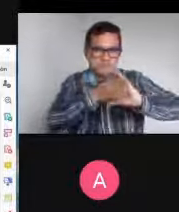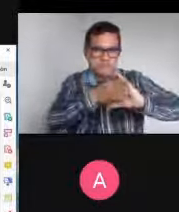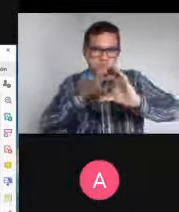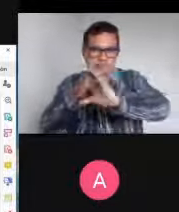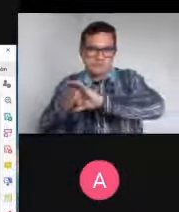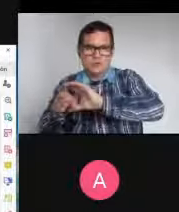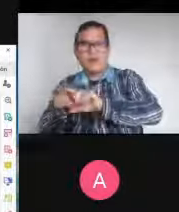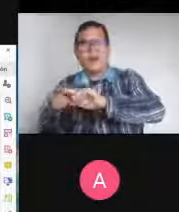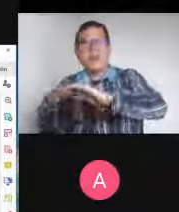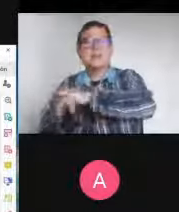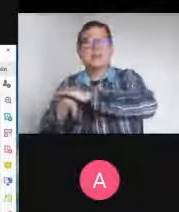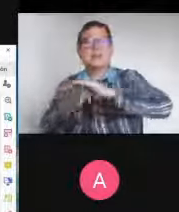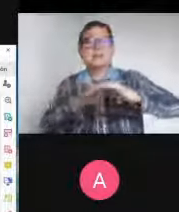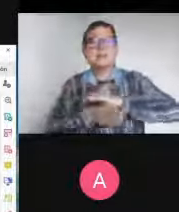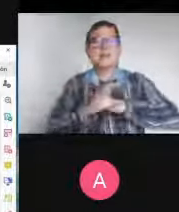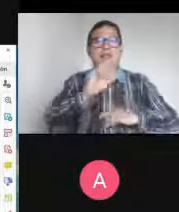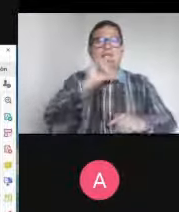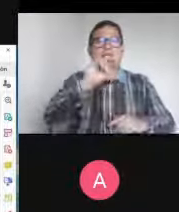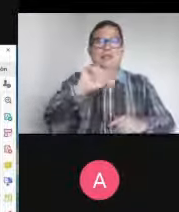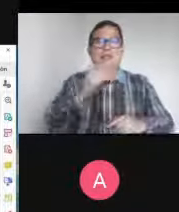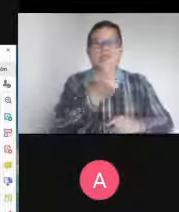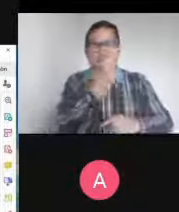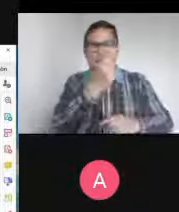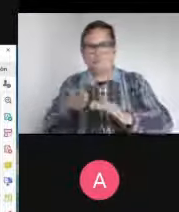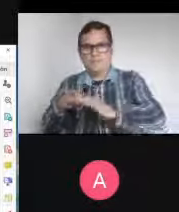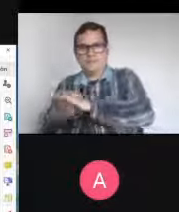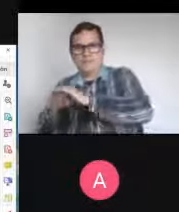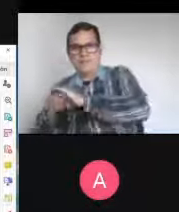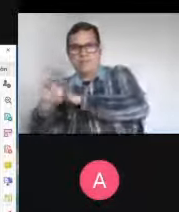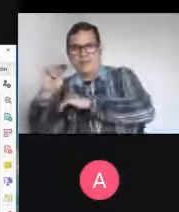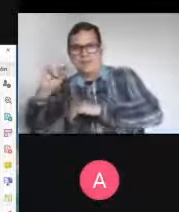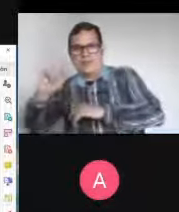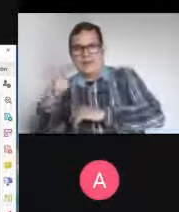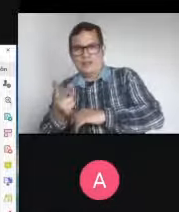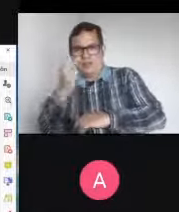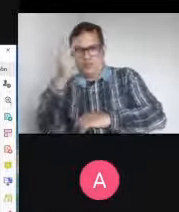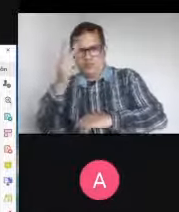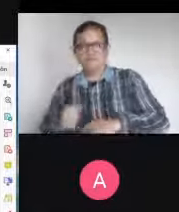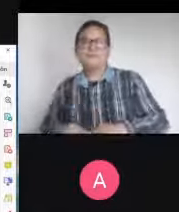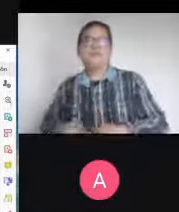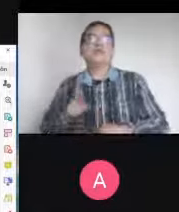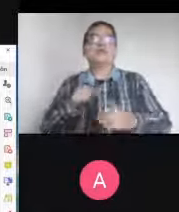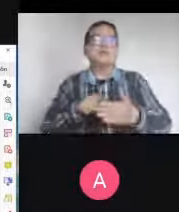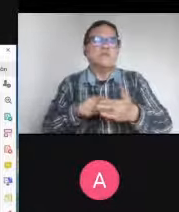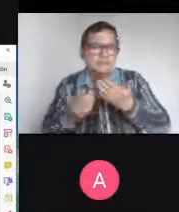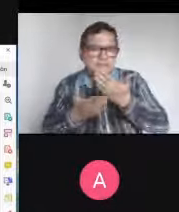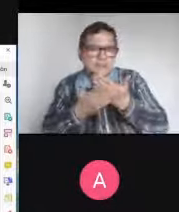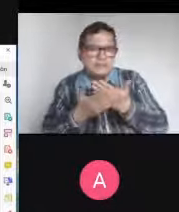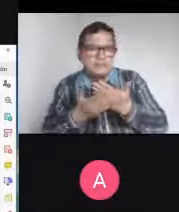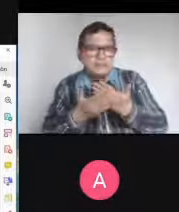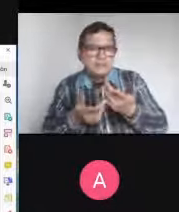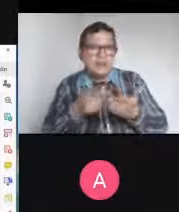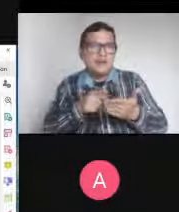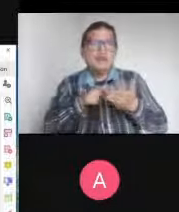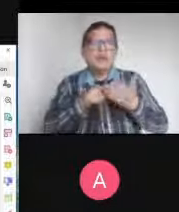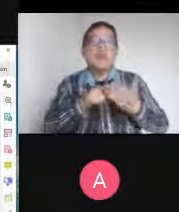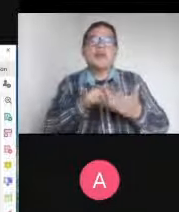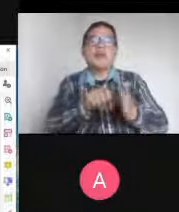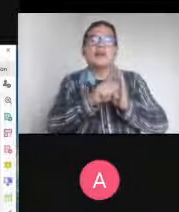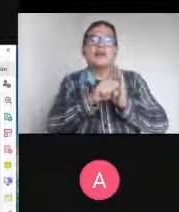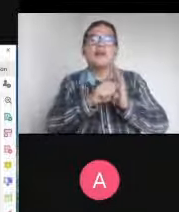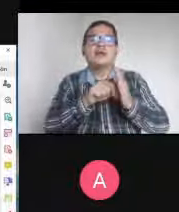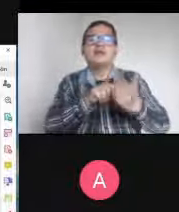está el canal 1, aquí está el canal 2. Cada canal usted puede referenciar si la señal que está entrando es una señal AC o si está DC. Entonces para